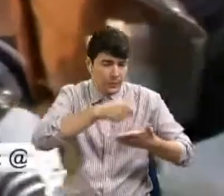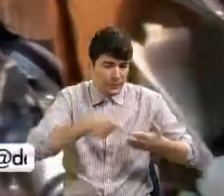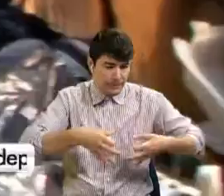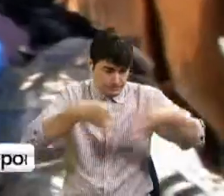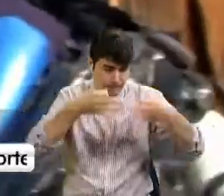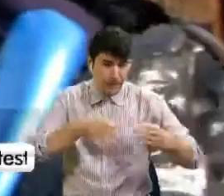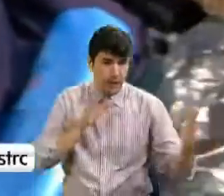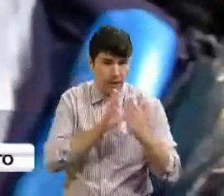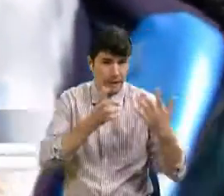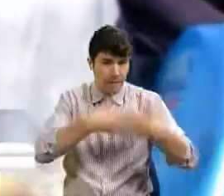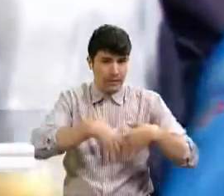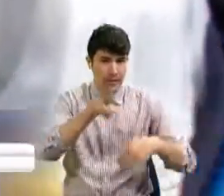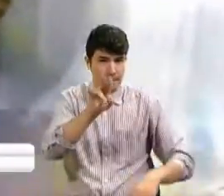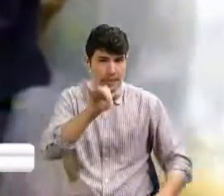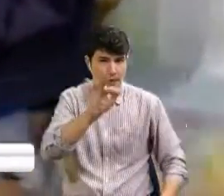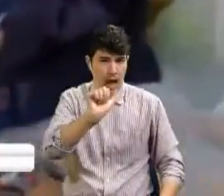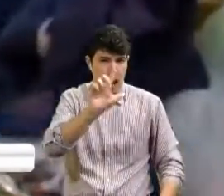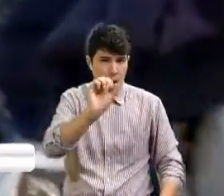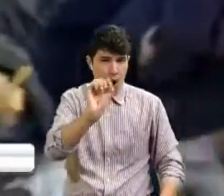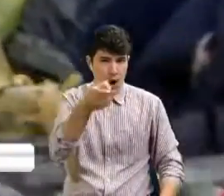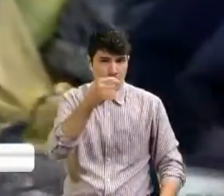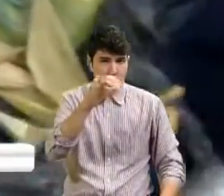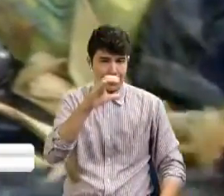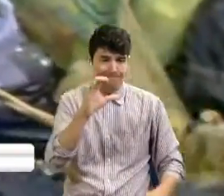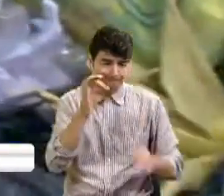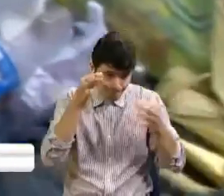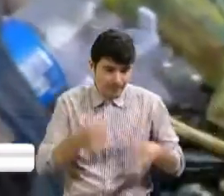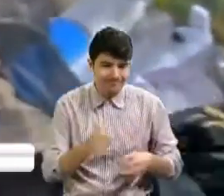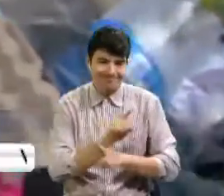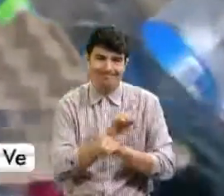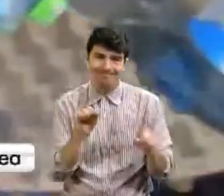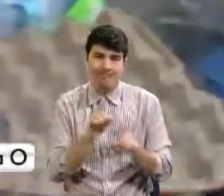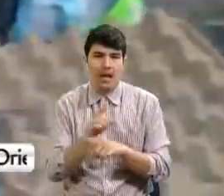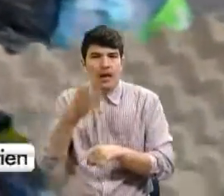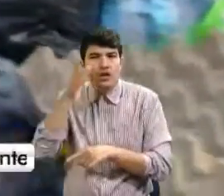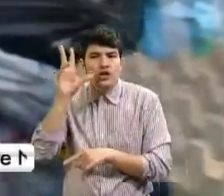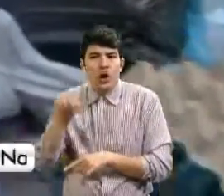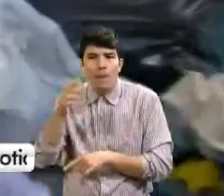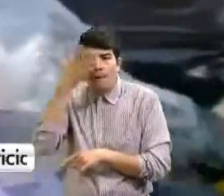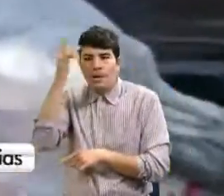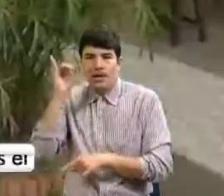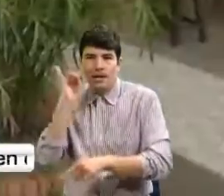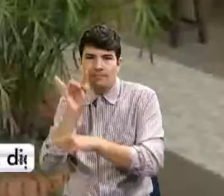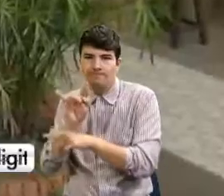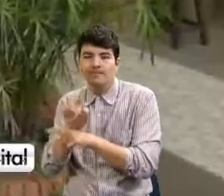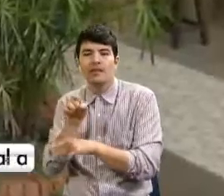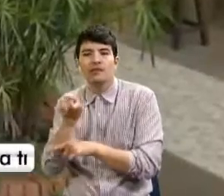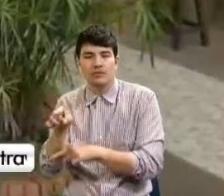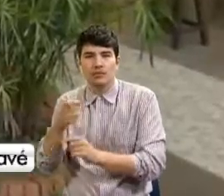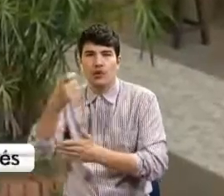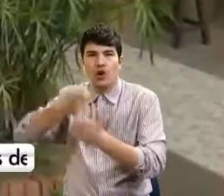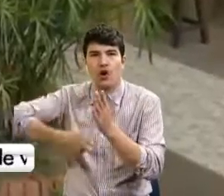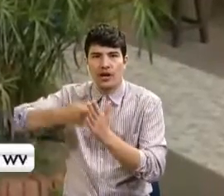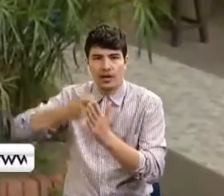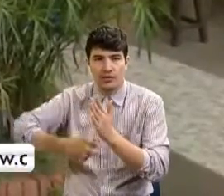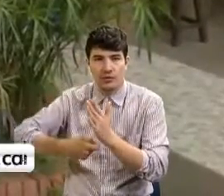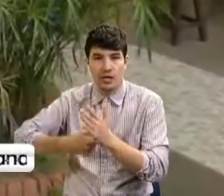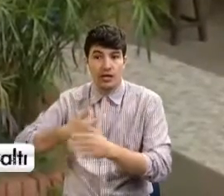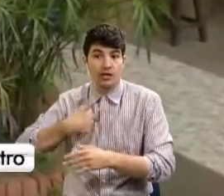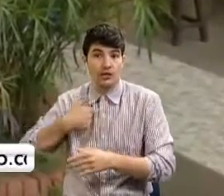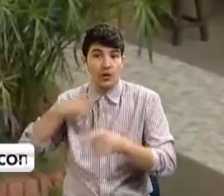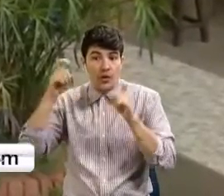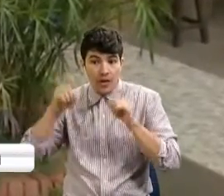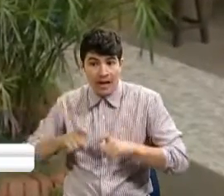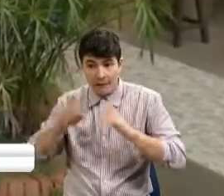directamente con la unión temporal vital hoy y no porque la procuraduría tiene sus observaciones y que tengo que